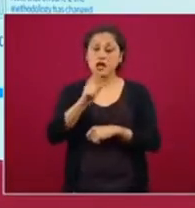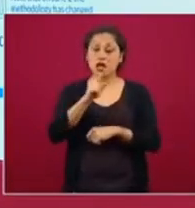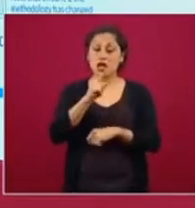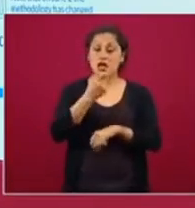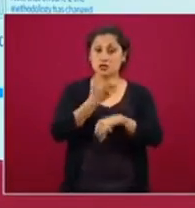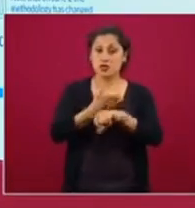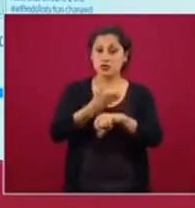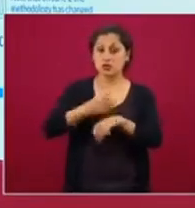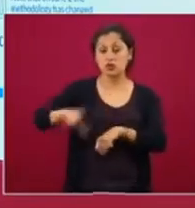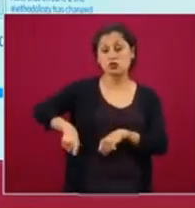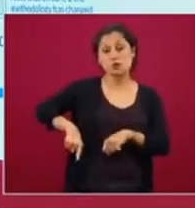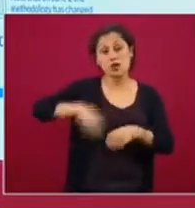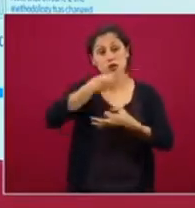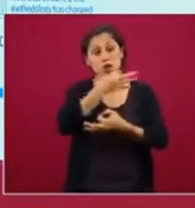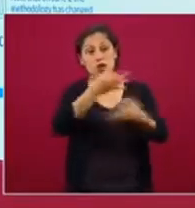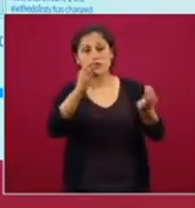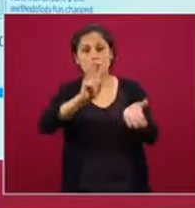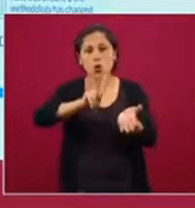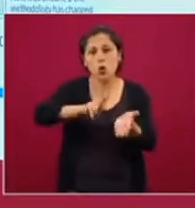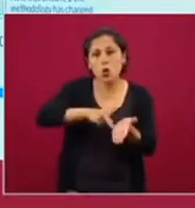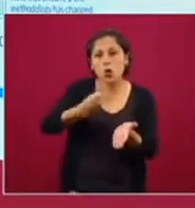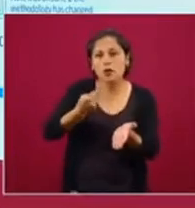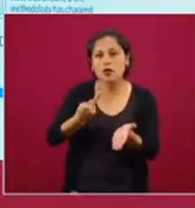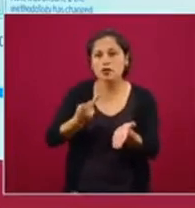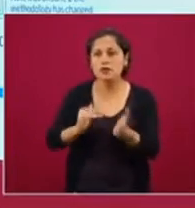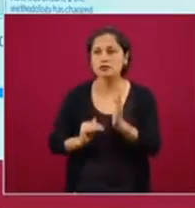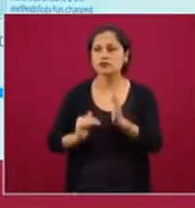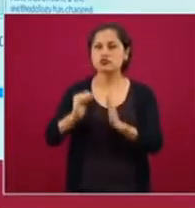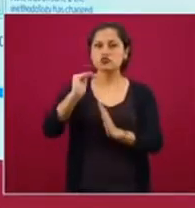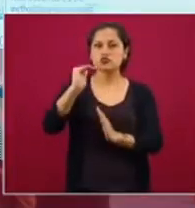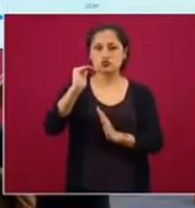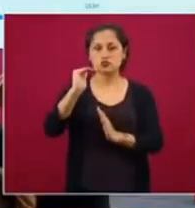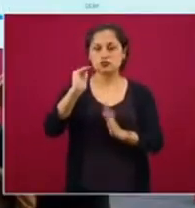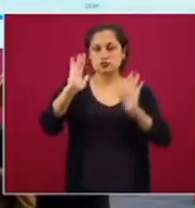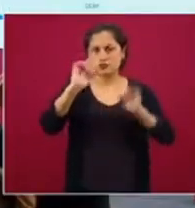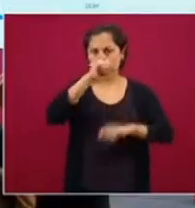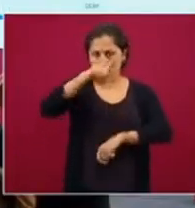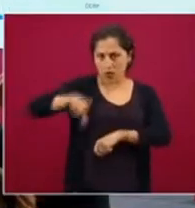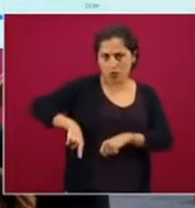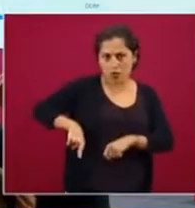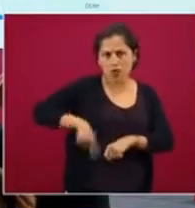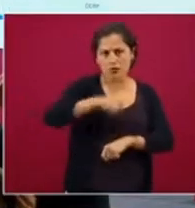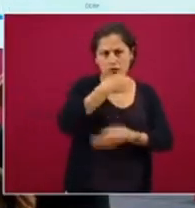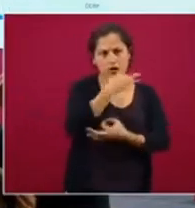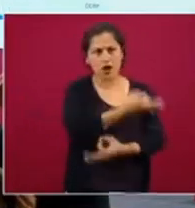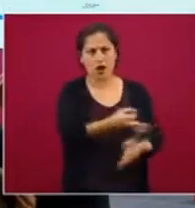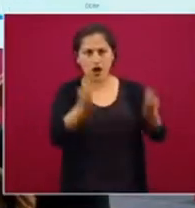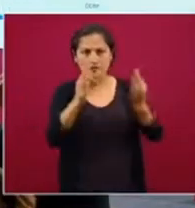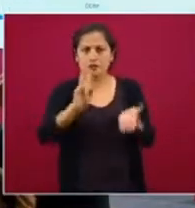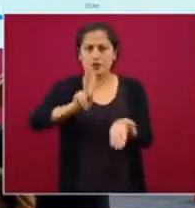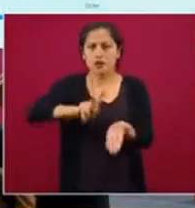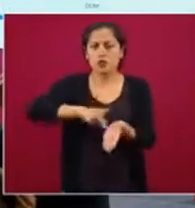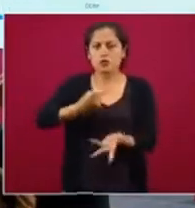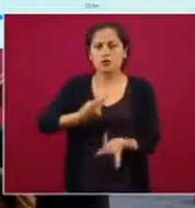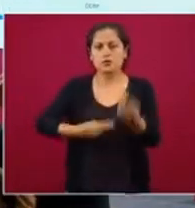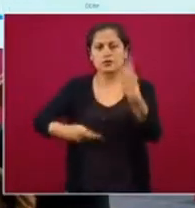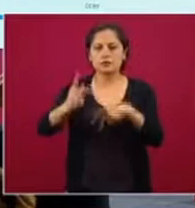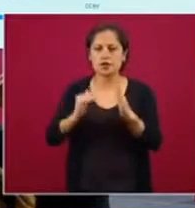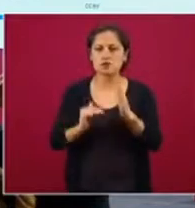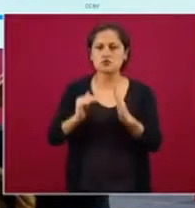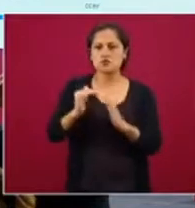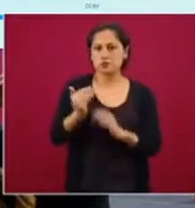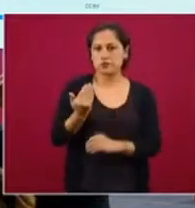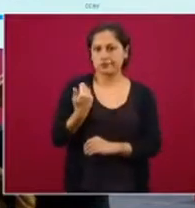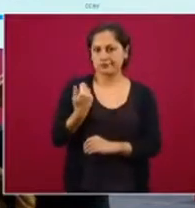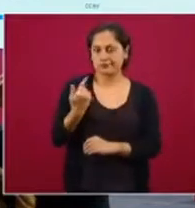repunte, hay un rebrote en los Estados Unidos. Esto lo ha dicho el propio gobierno de Estados Unidos. Hay un rebrote reciente,